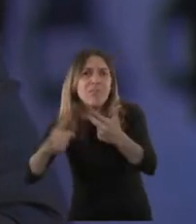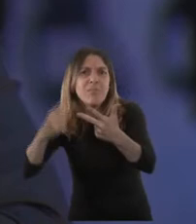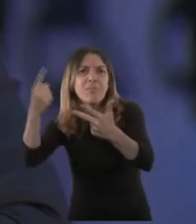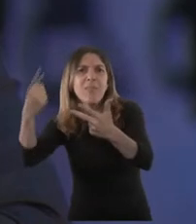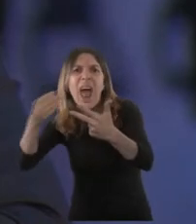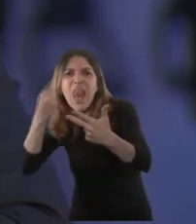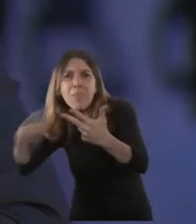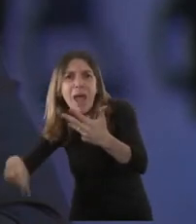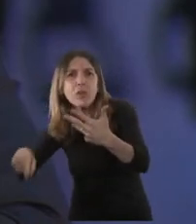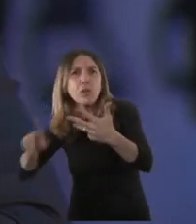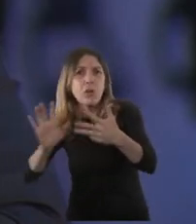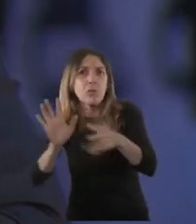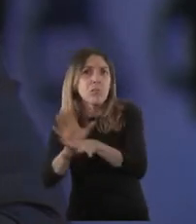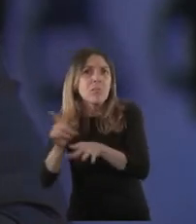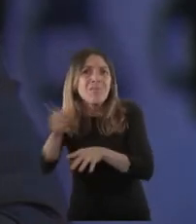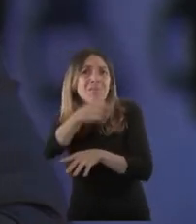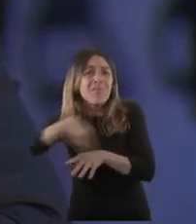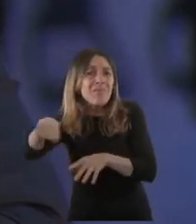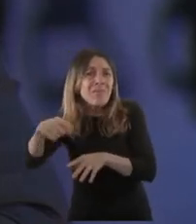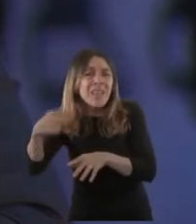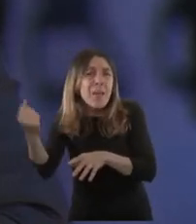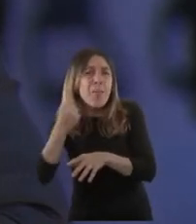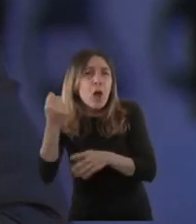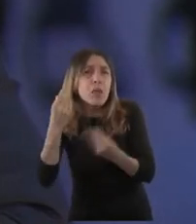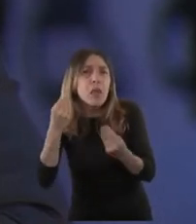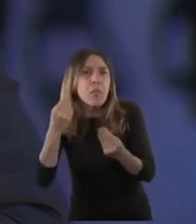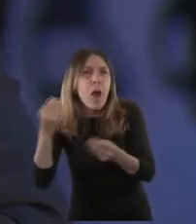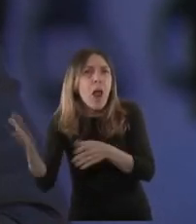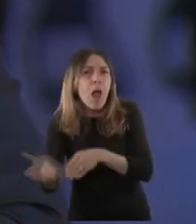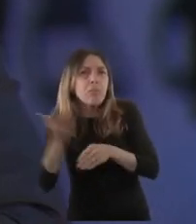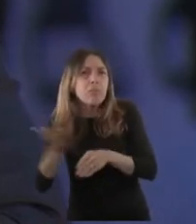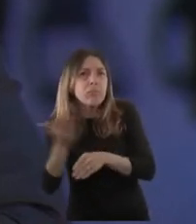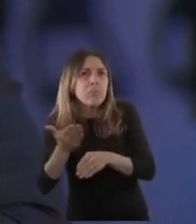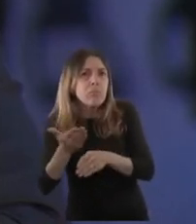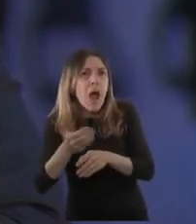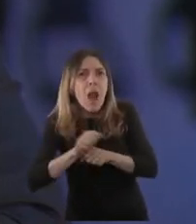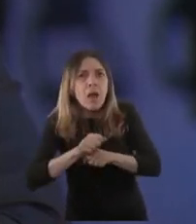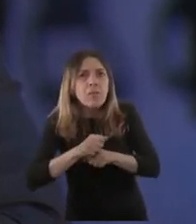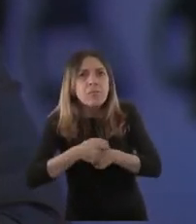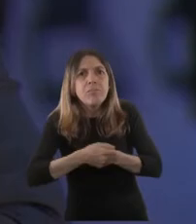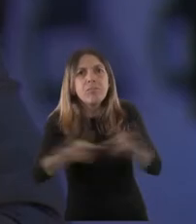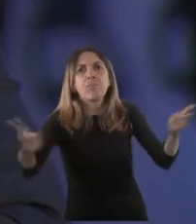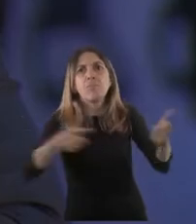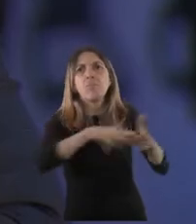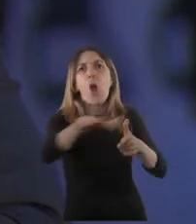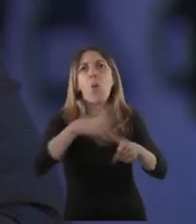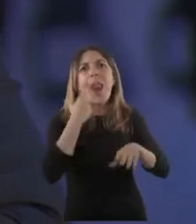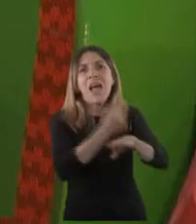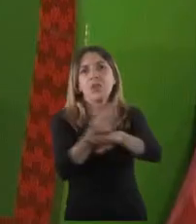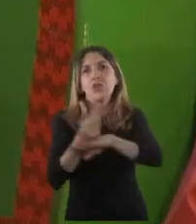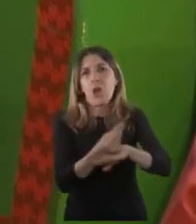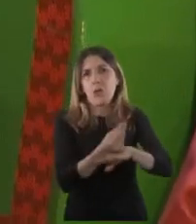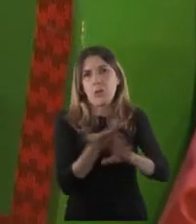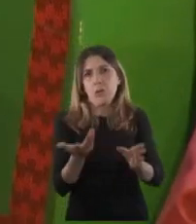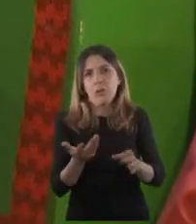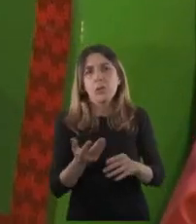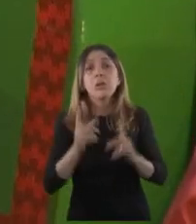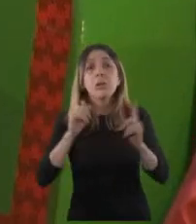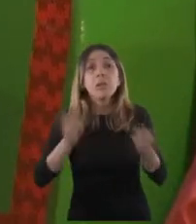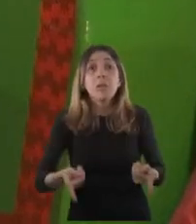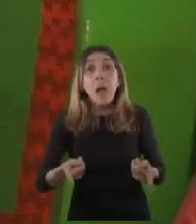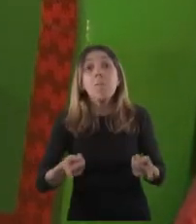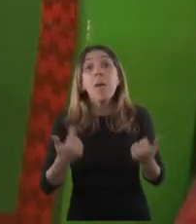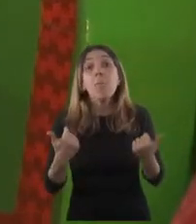en el suministro de alimentos para toda la población, pero que generó también